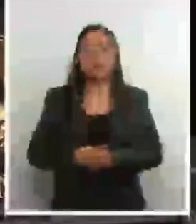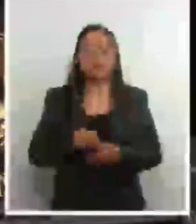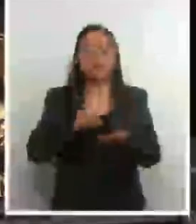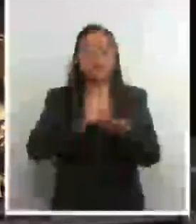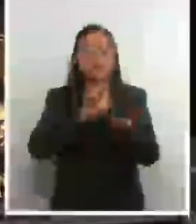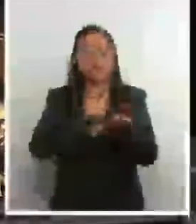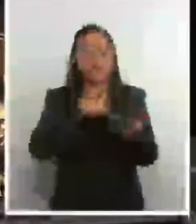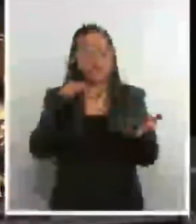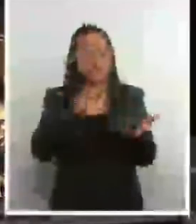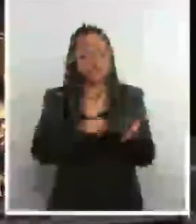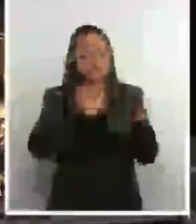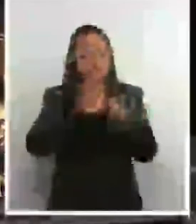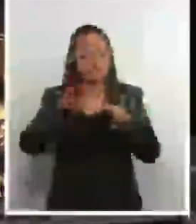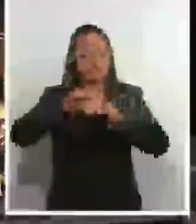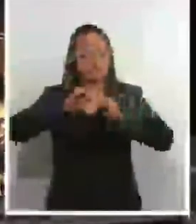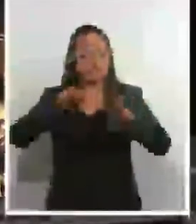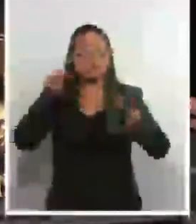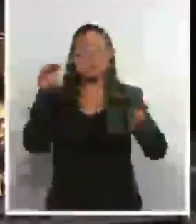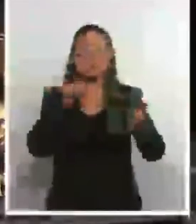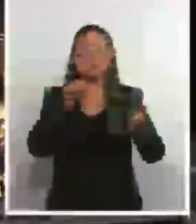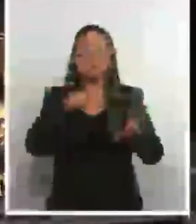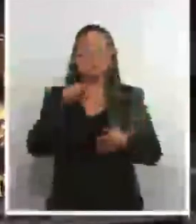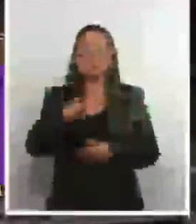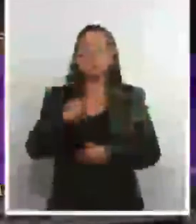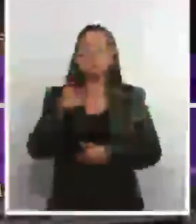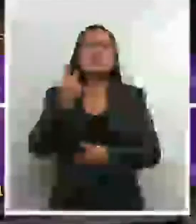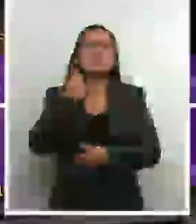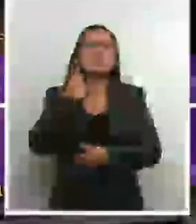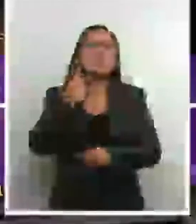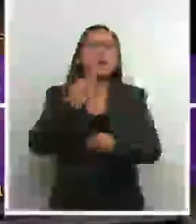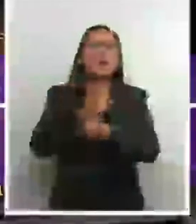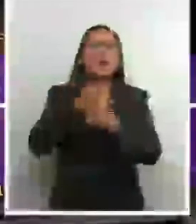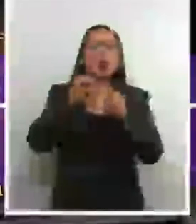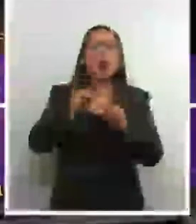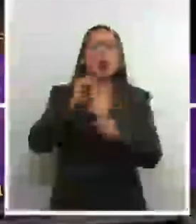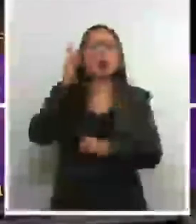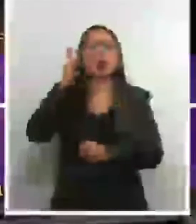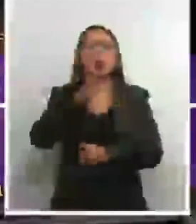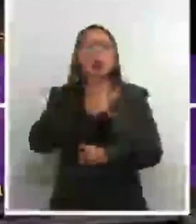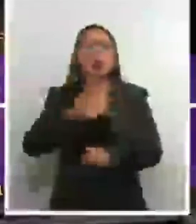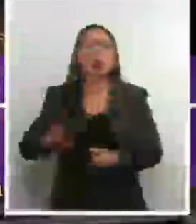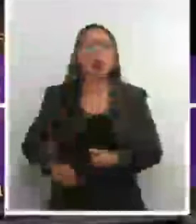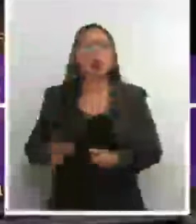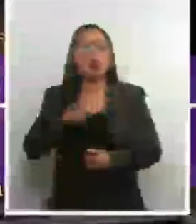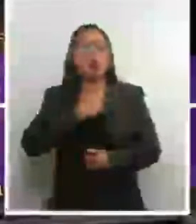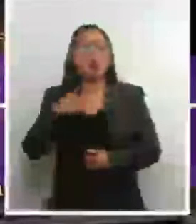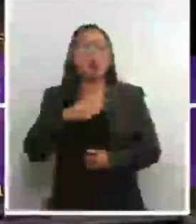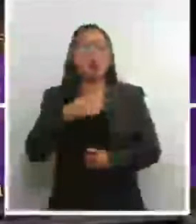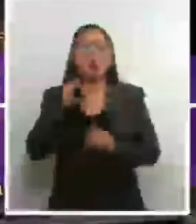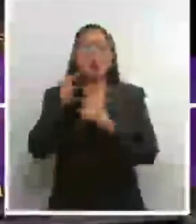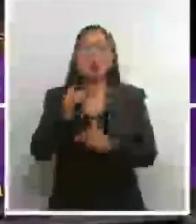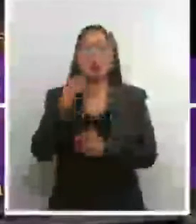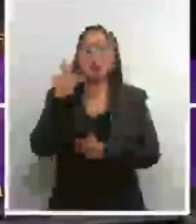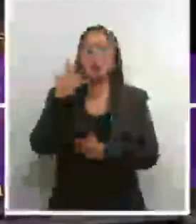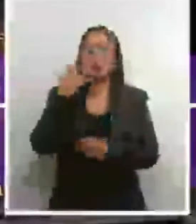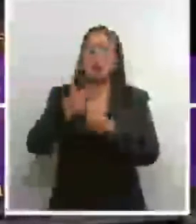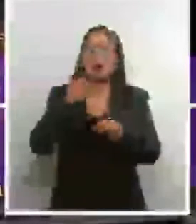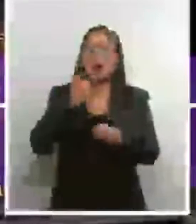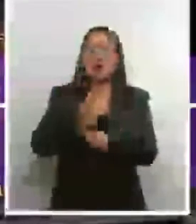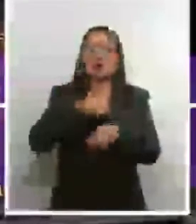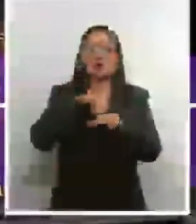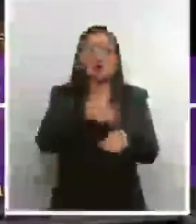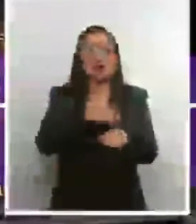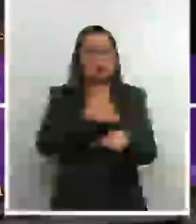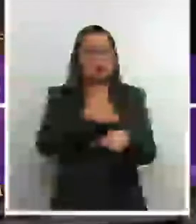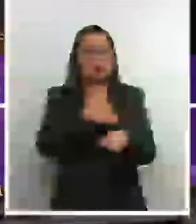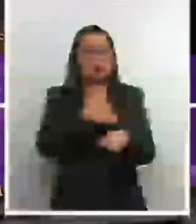está exigiendo que el procurador o los candidatos tengan una experiencia mínima de 5